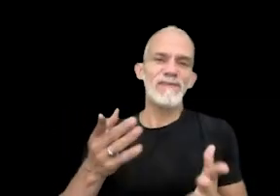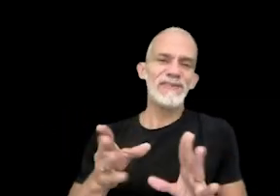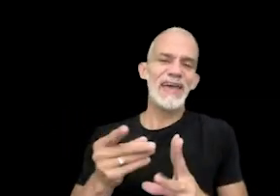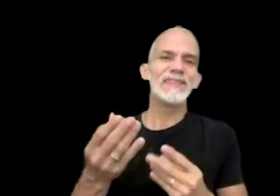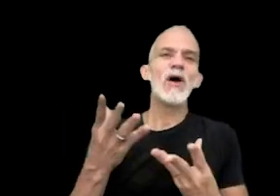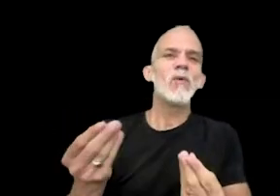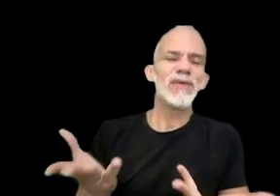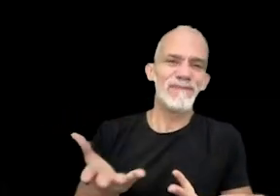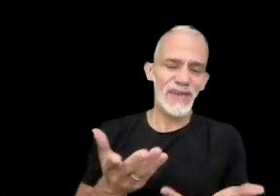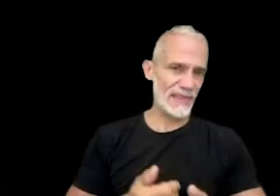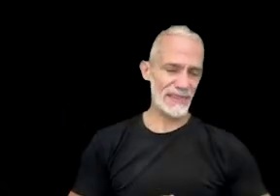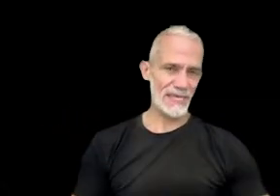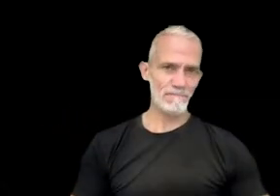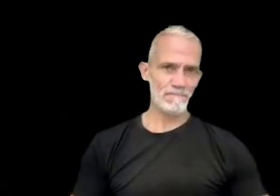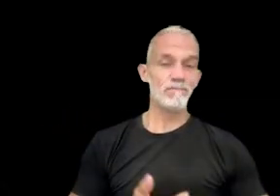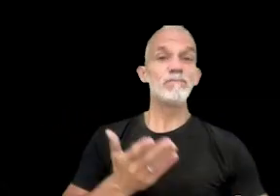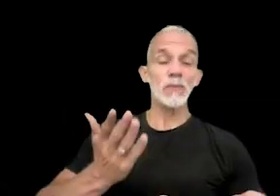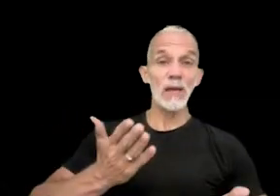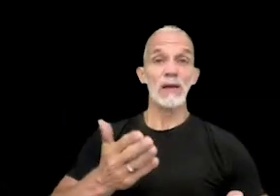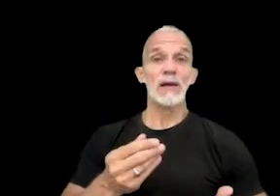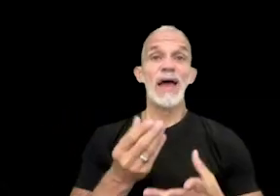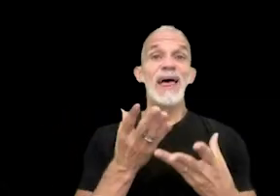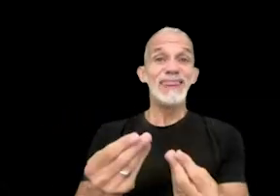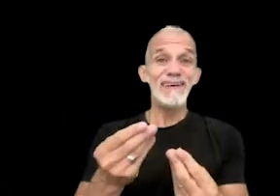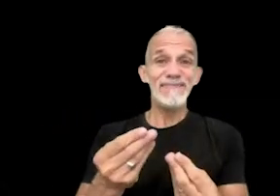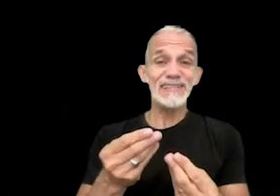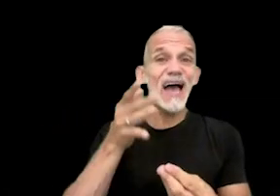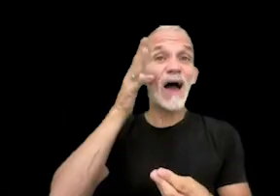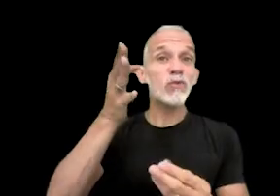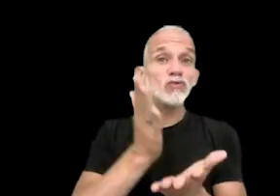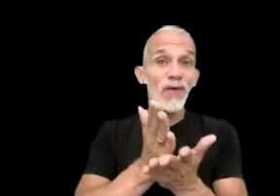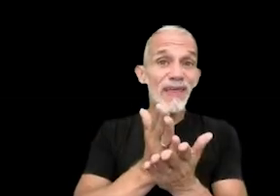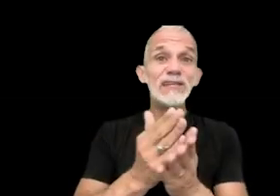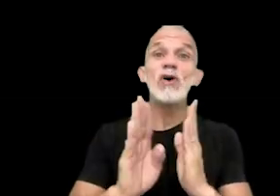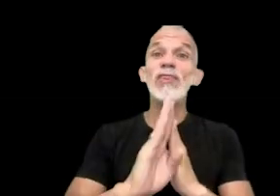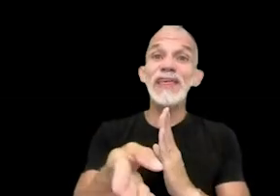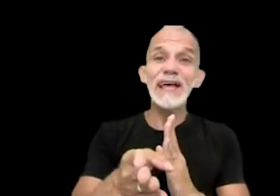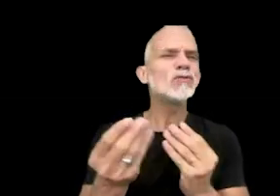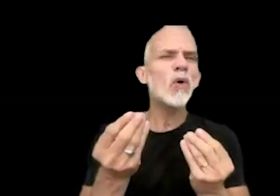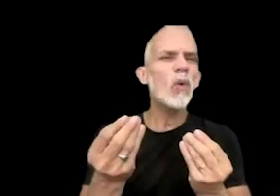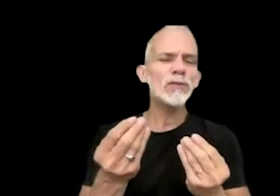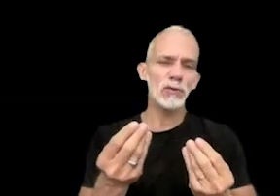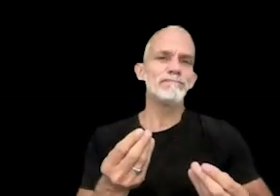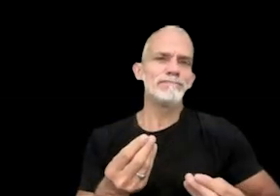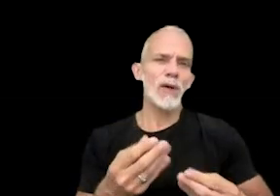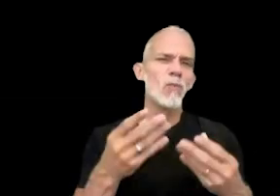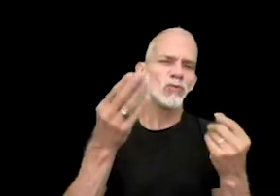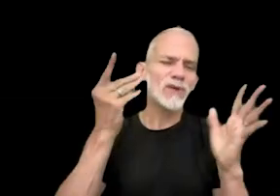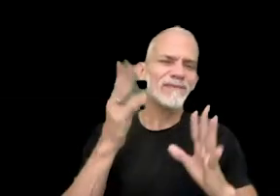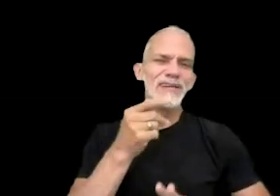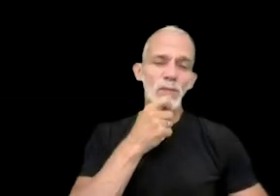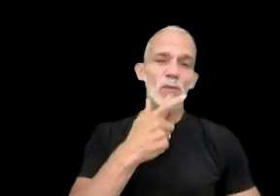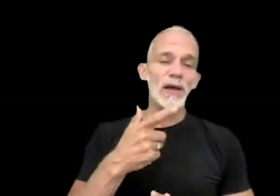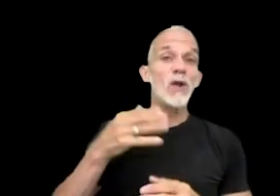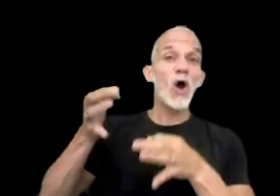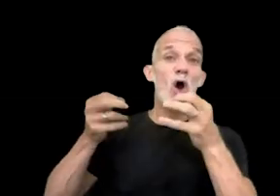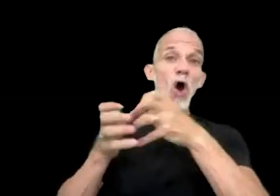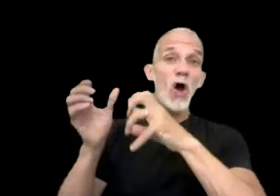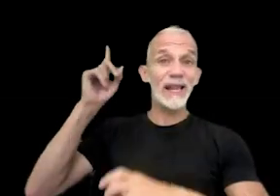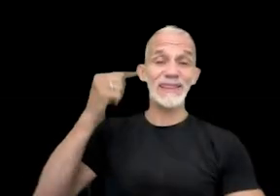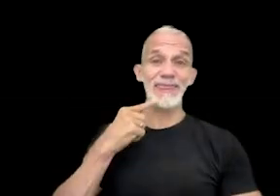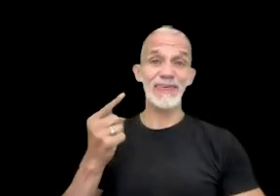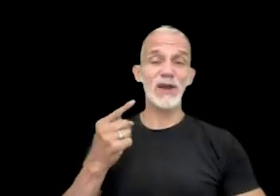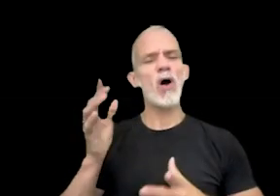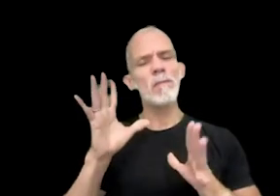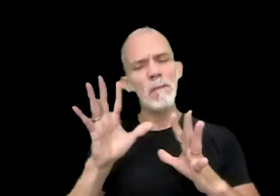indirecta. Cuando una defensa del abuso del derecho es de manera indirecta, en muchas oportunidades nuestra Corte dijo algo